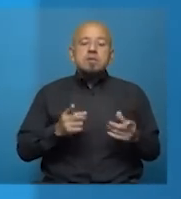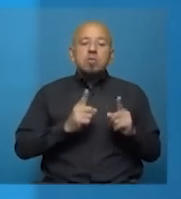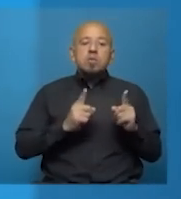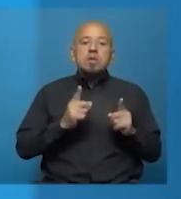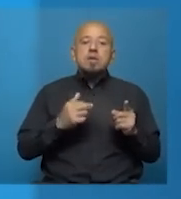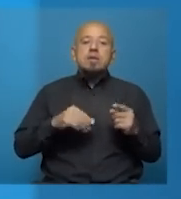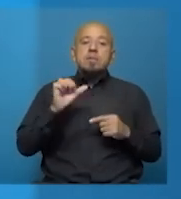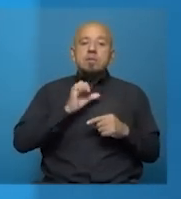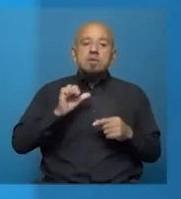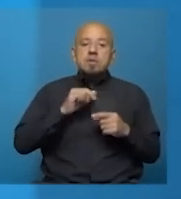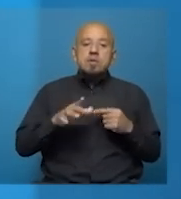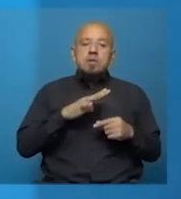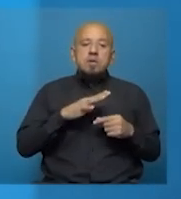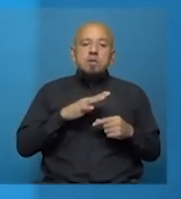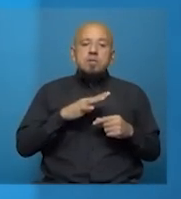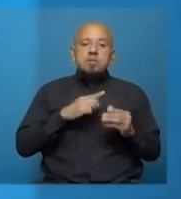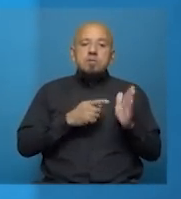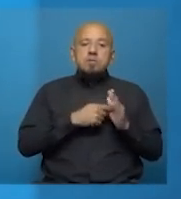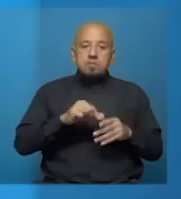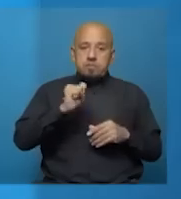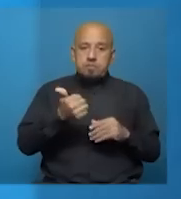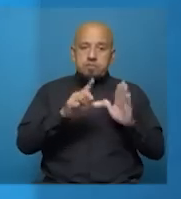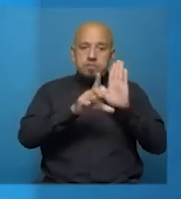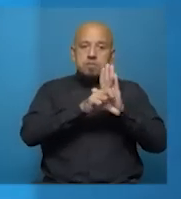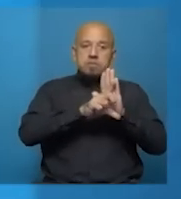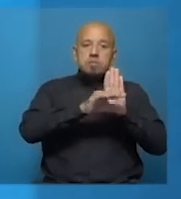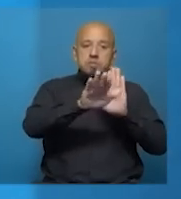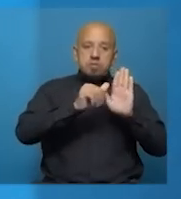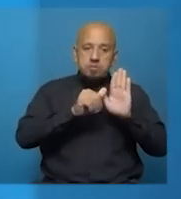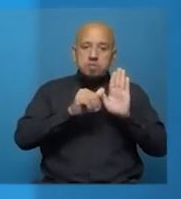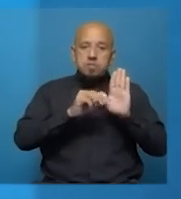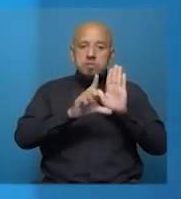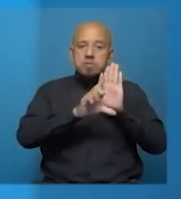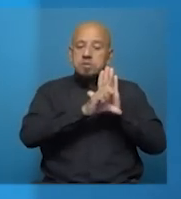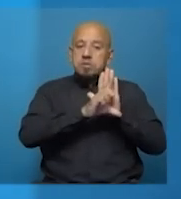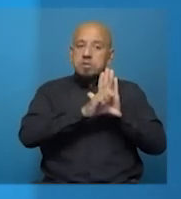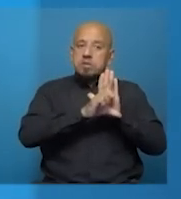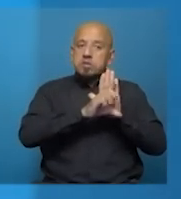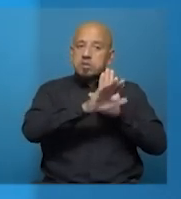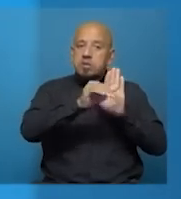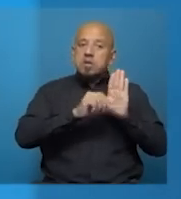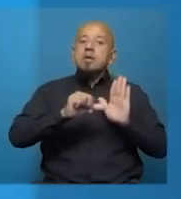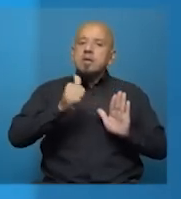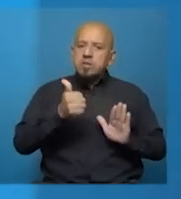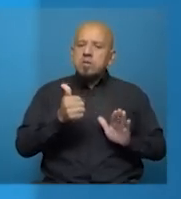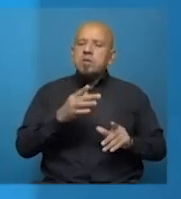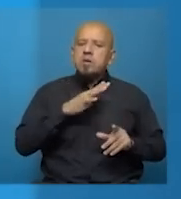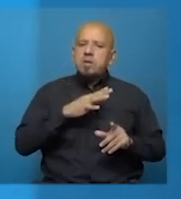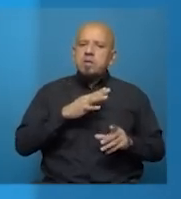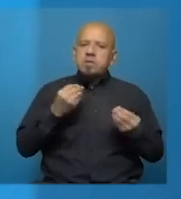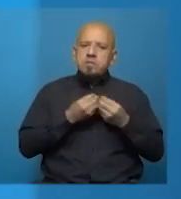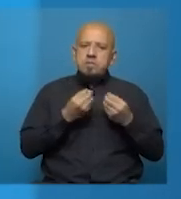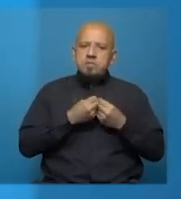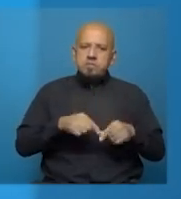empresa que está mencionada ganara una licitación, que finalmente la ganó. Es decir, me parece que hay muchas cosas que el